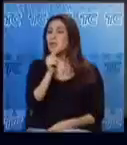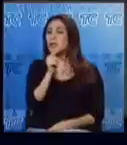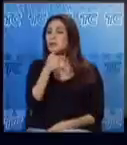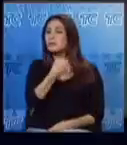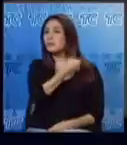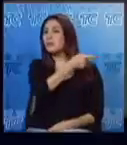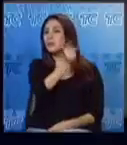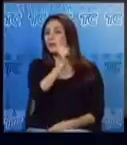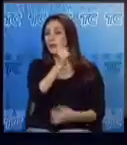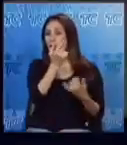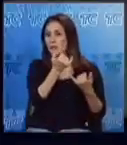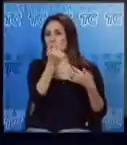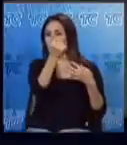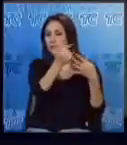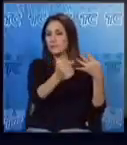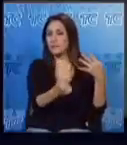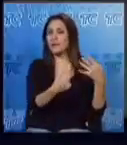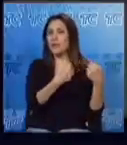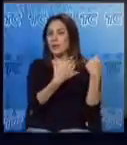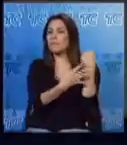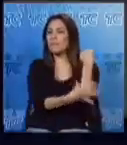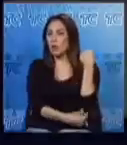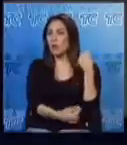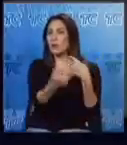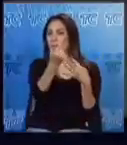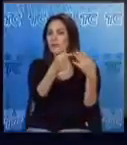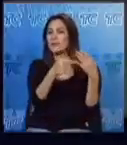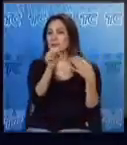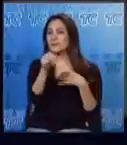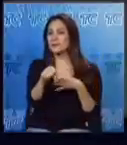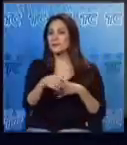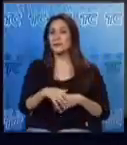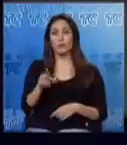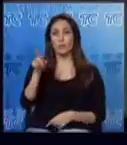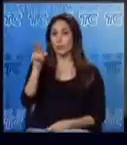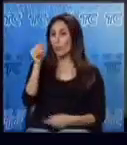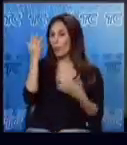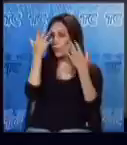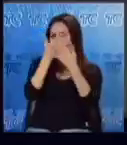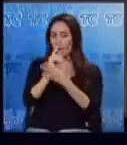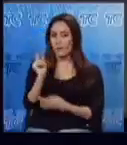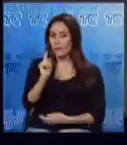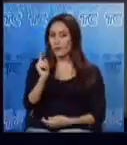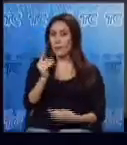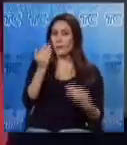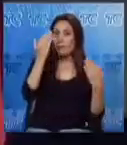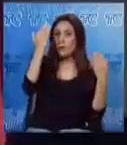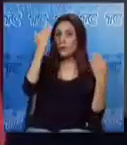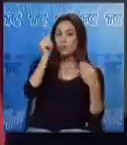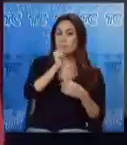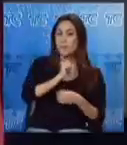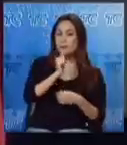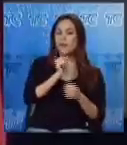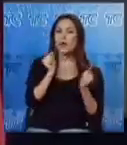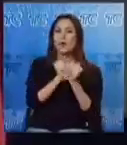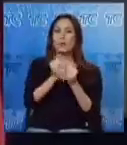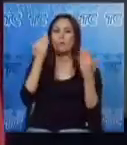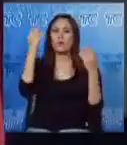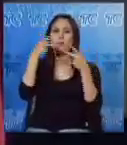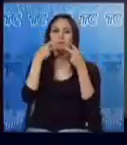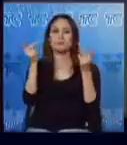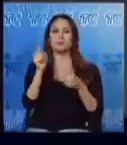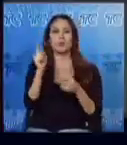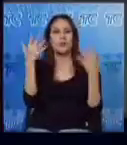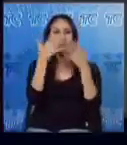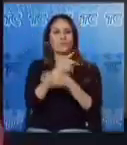son los factores que generan pobreza. No confunda lo que es una política privada con políticas